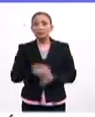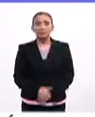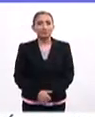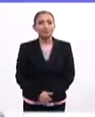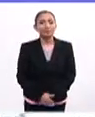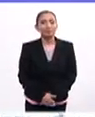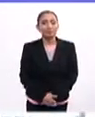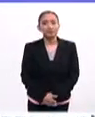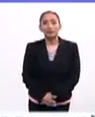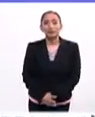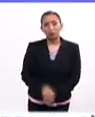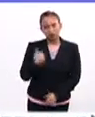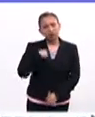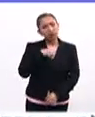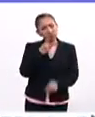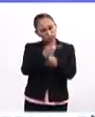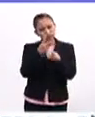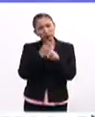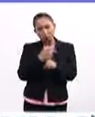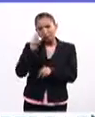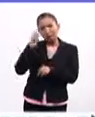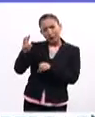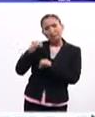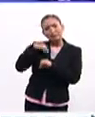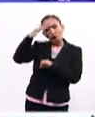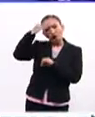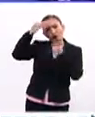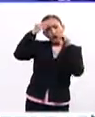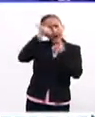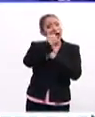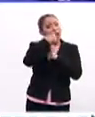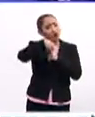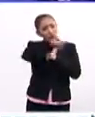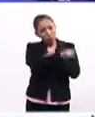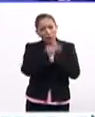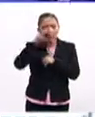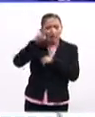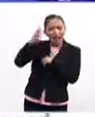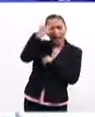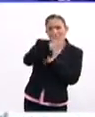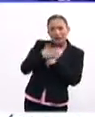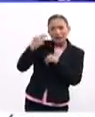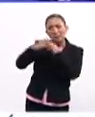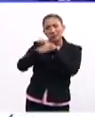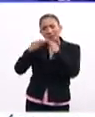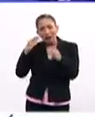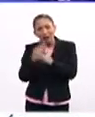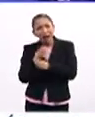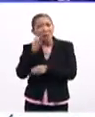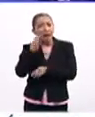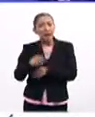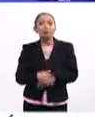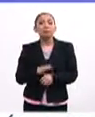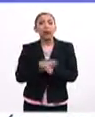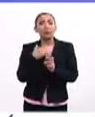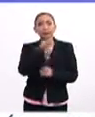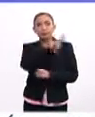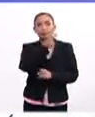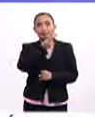estratégica, ¿no? Así es. Y los invitamos a que se metan, por favor, a los alumnos, que entren, que revisen los materiales.